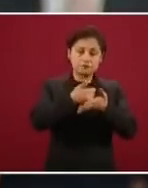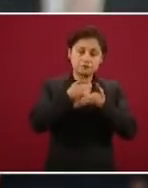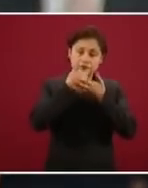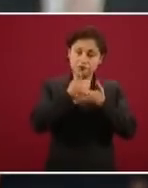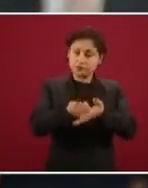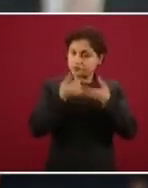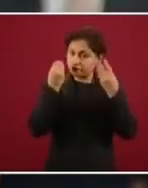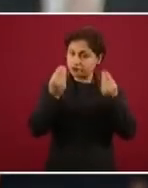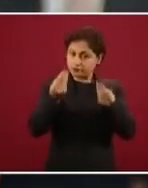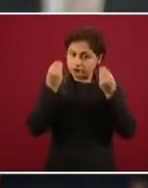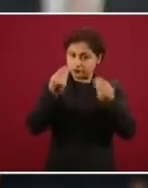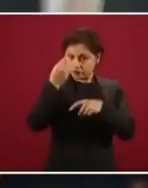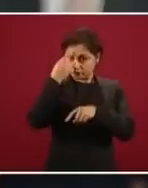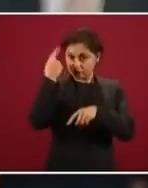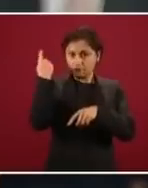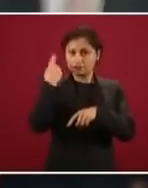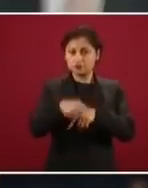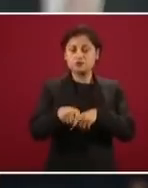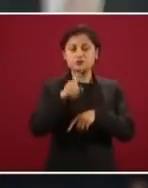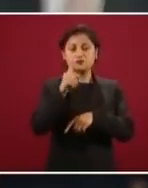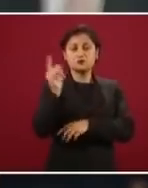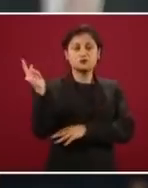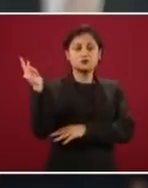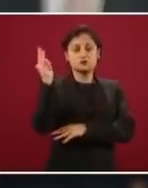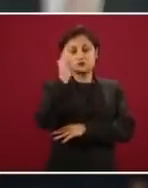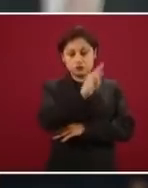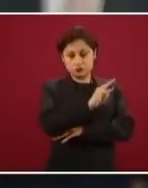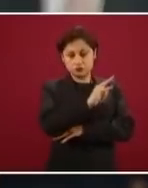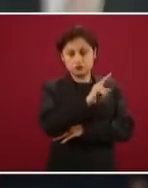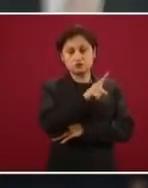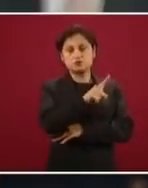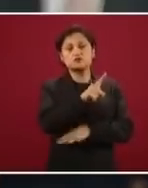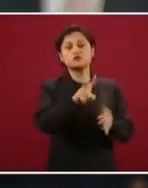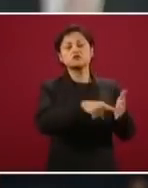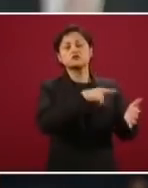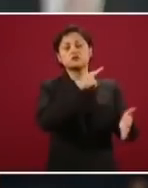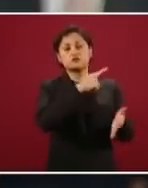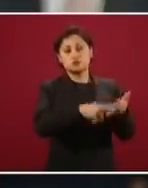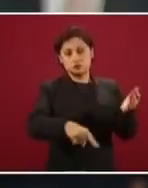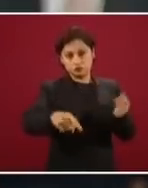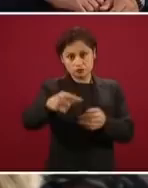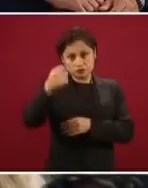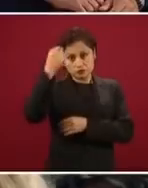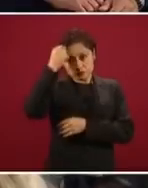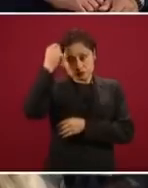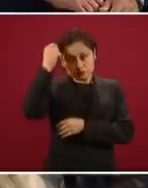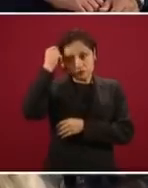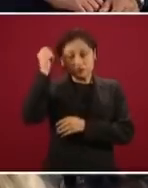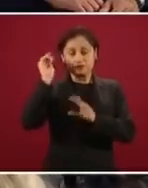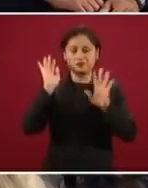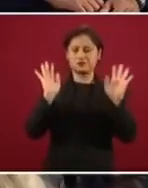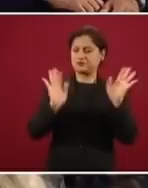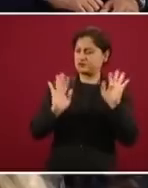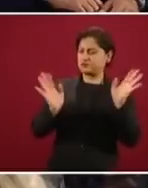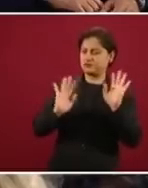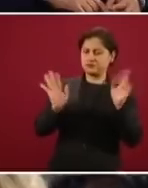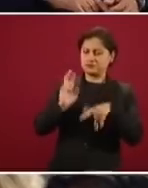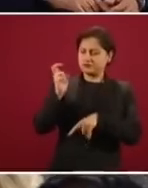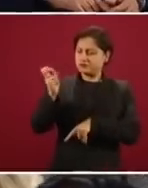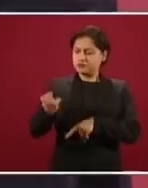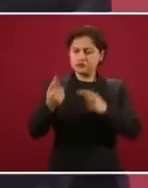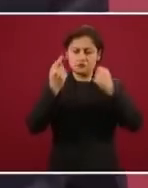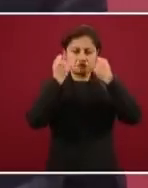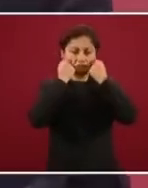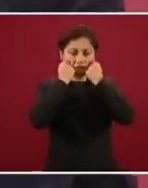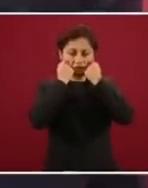esa cancelación del aeropuerto de texcoco pero digo yo nos importa es exacto nada eso no nos